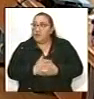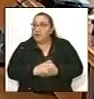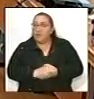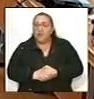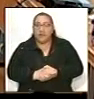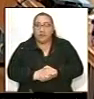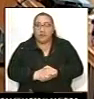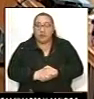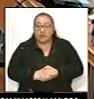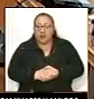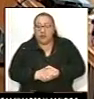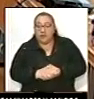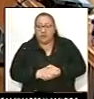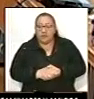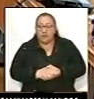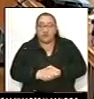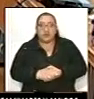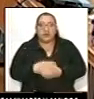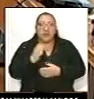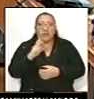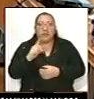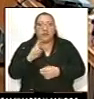Perú, Repa Educa